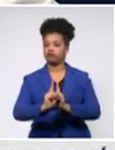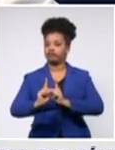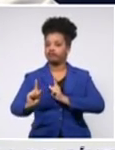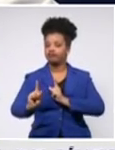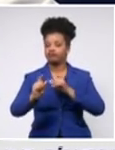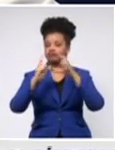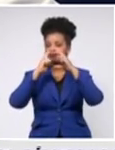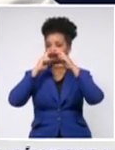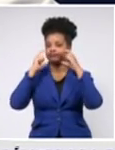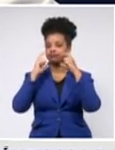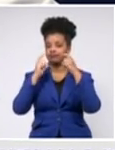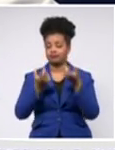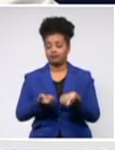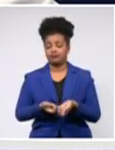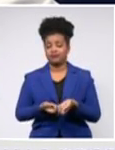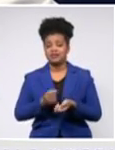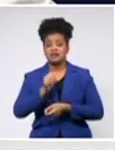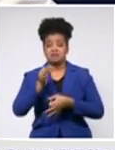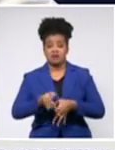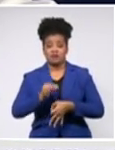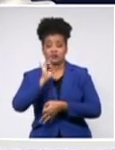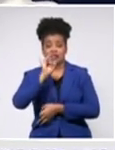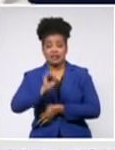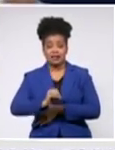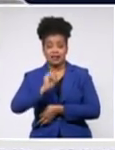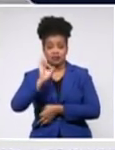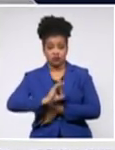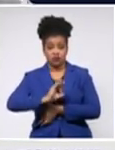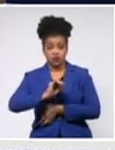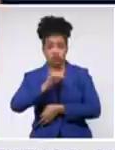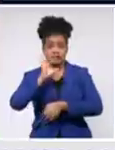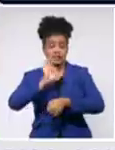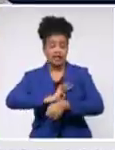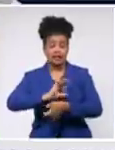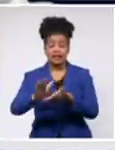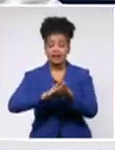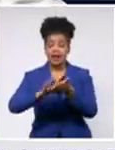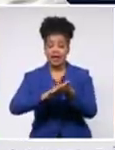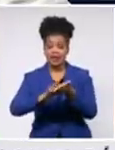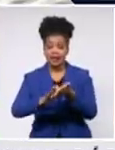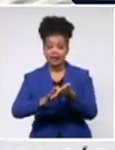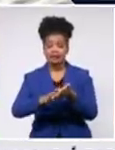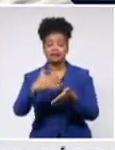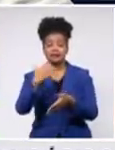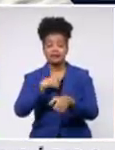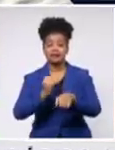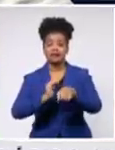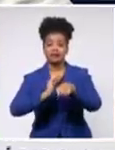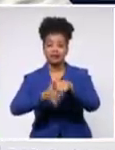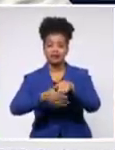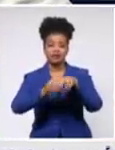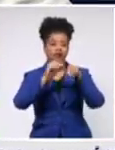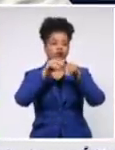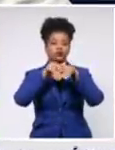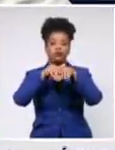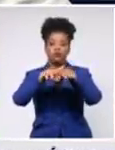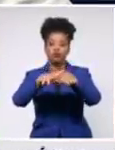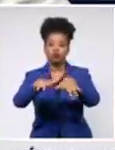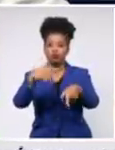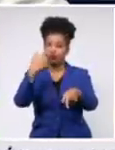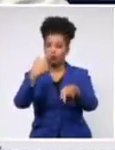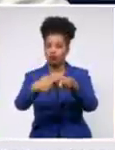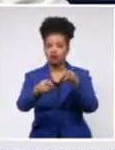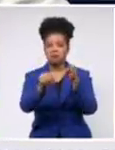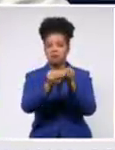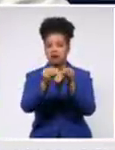que el 70% no tenían síntomas, tenían el virus, transmitían el virus, que es lo peor, pues realmente la